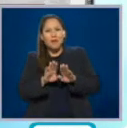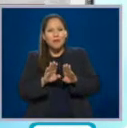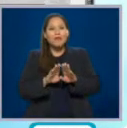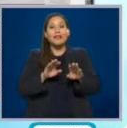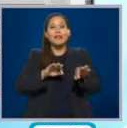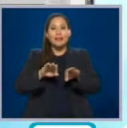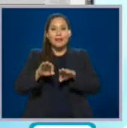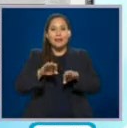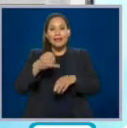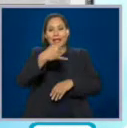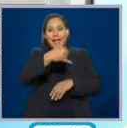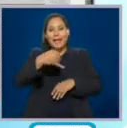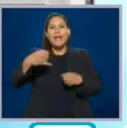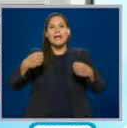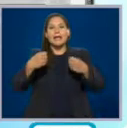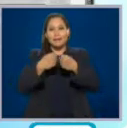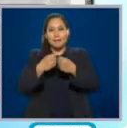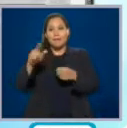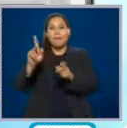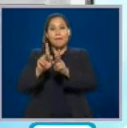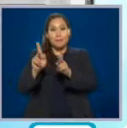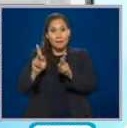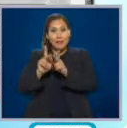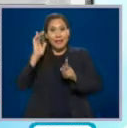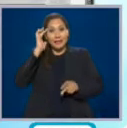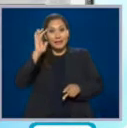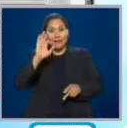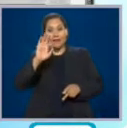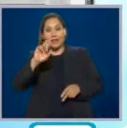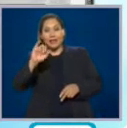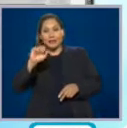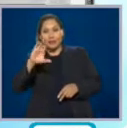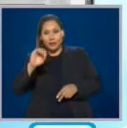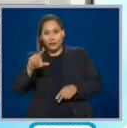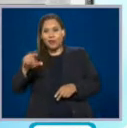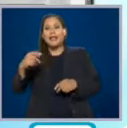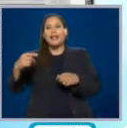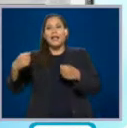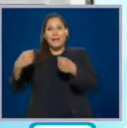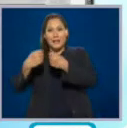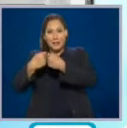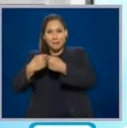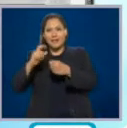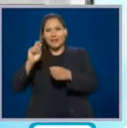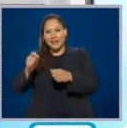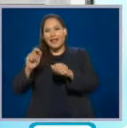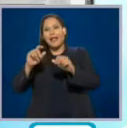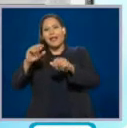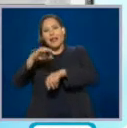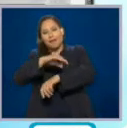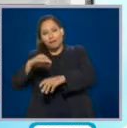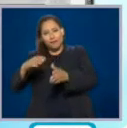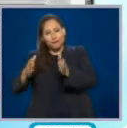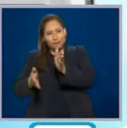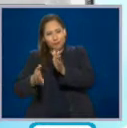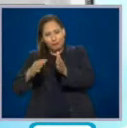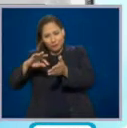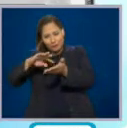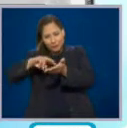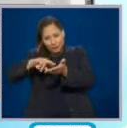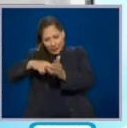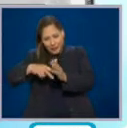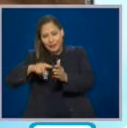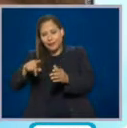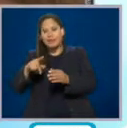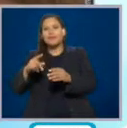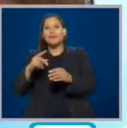trabajar con el límite, porque el Atrio de San Francisco es precisamente un límite que se encuentra entre dos formas de arquitectura diferentes. Ah. La arquitectura del